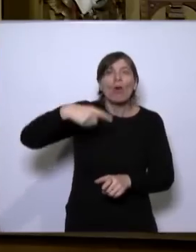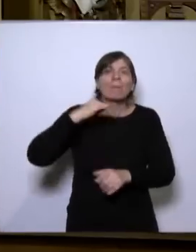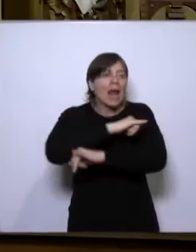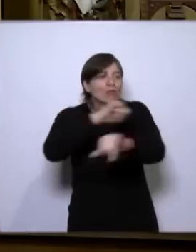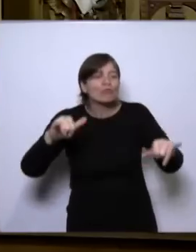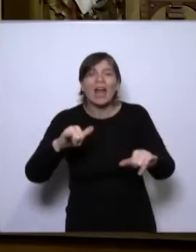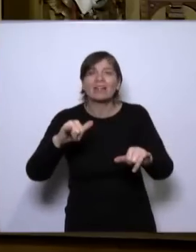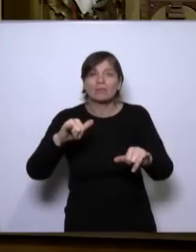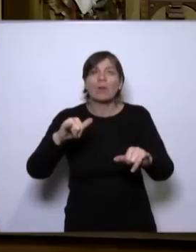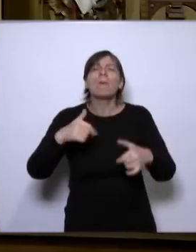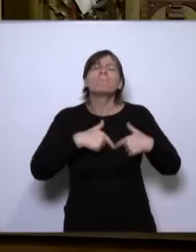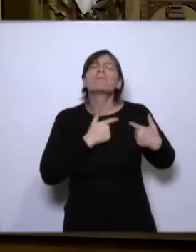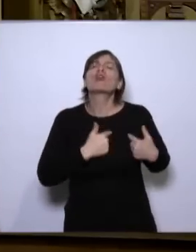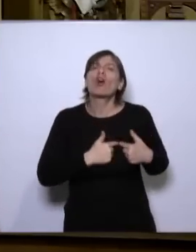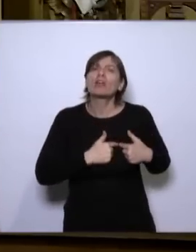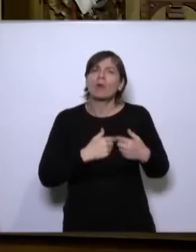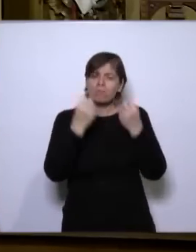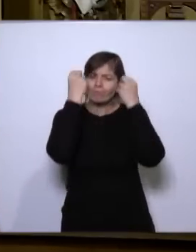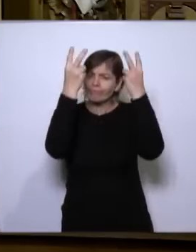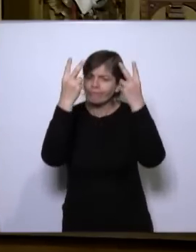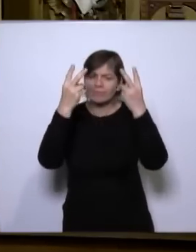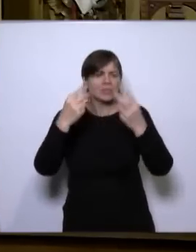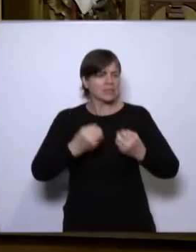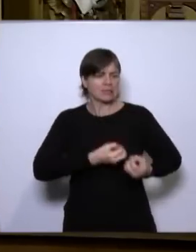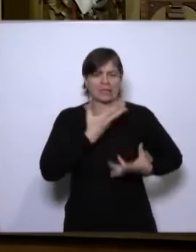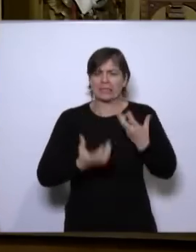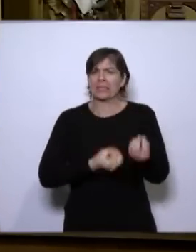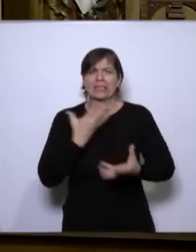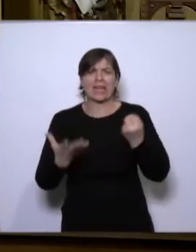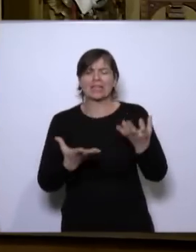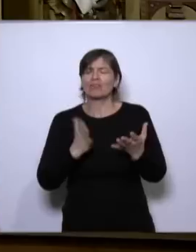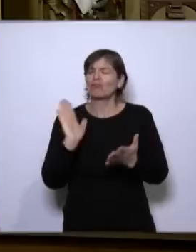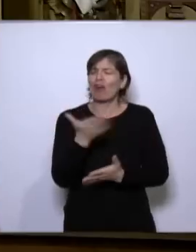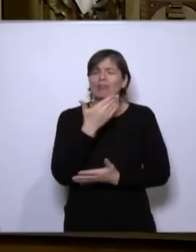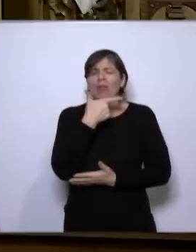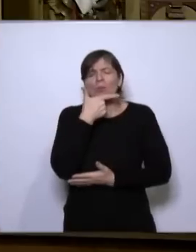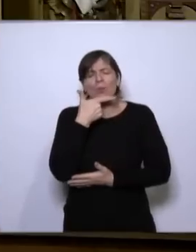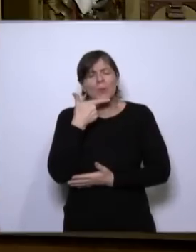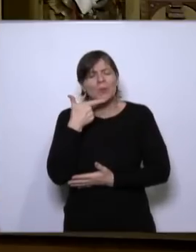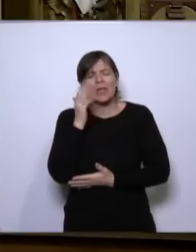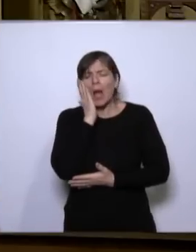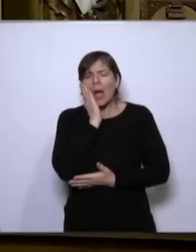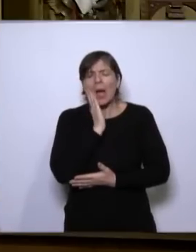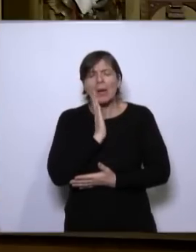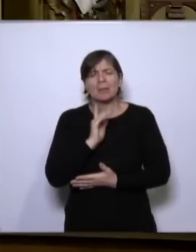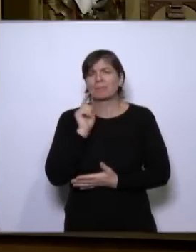Mi corazón se subleva contra mí y se enciende toda mi ternura.